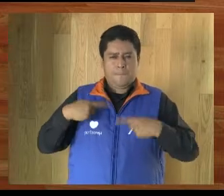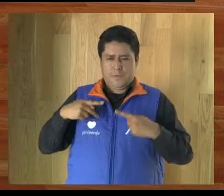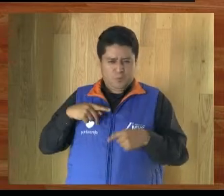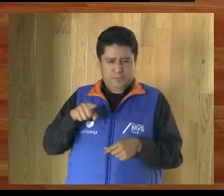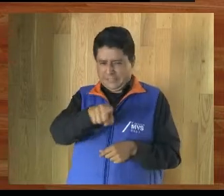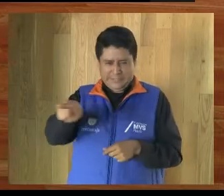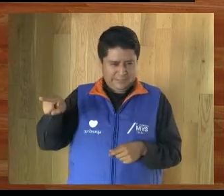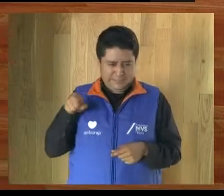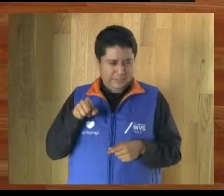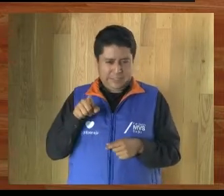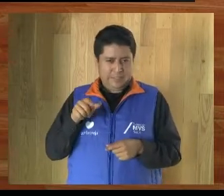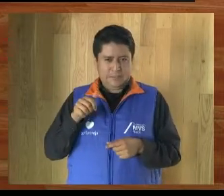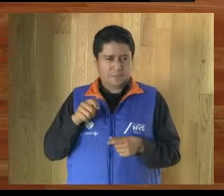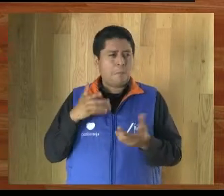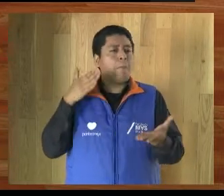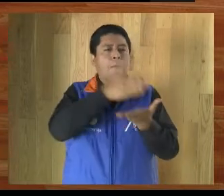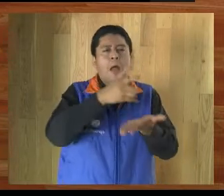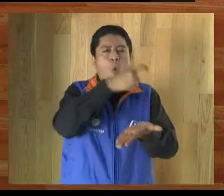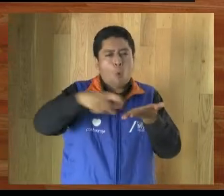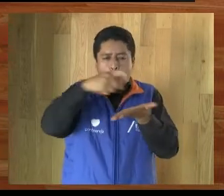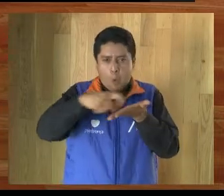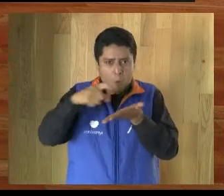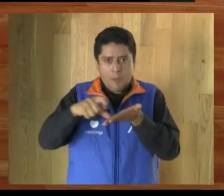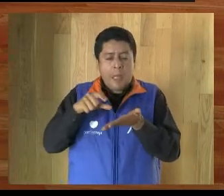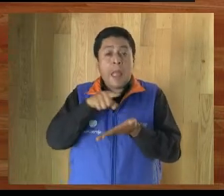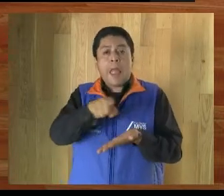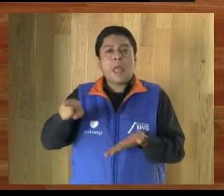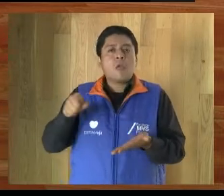cotidianas el término confianza.